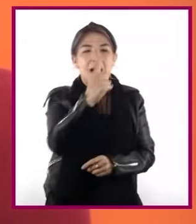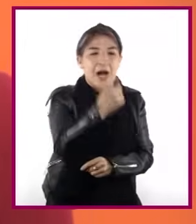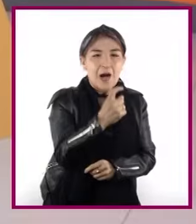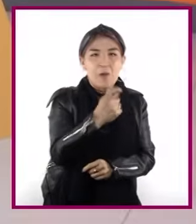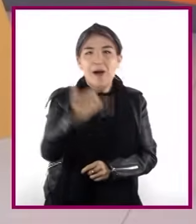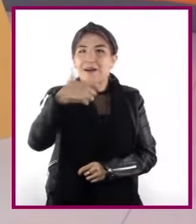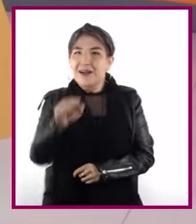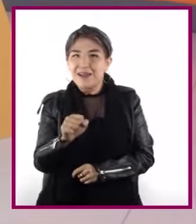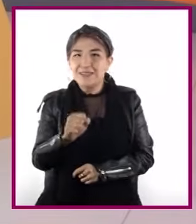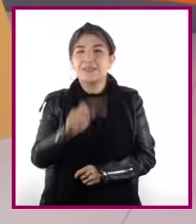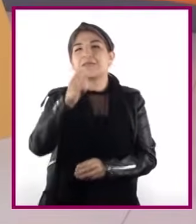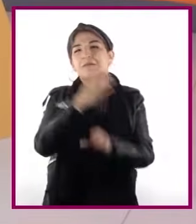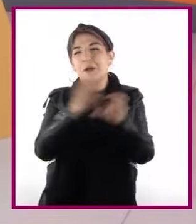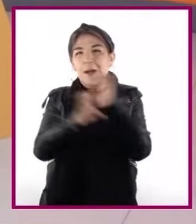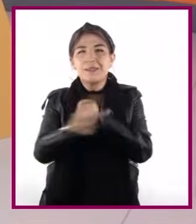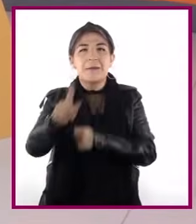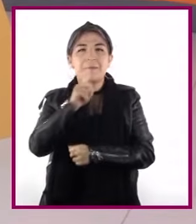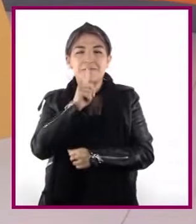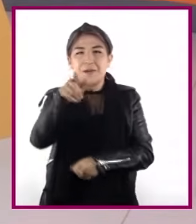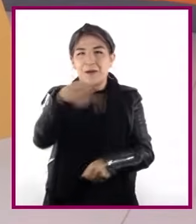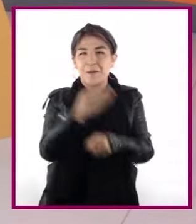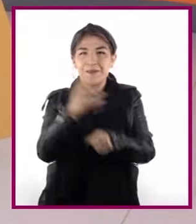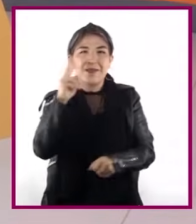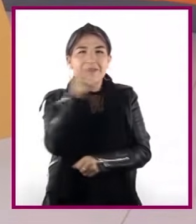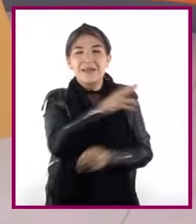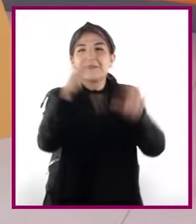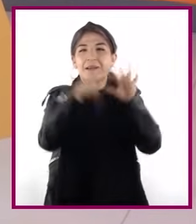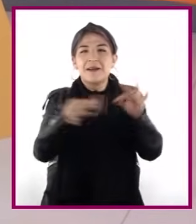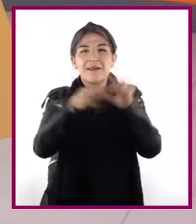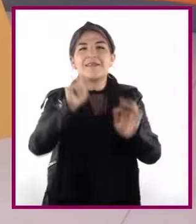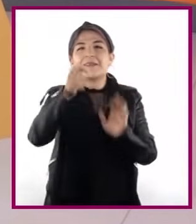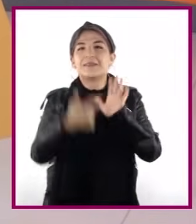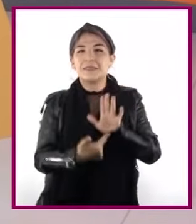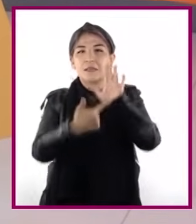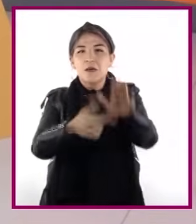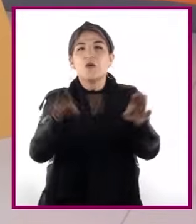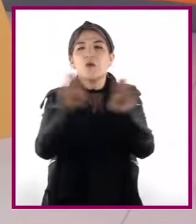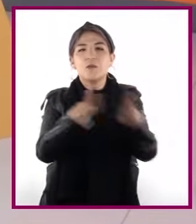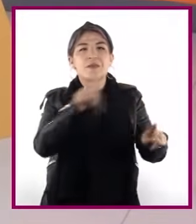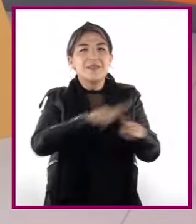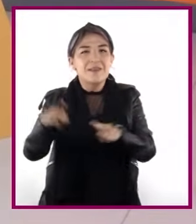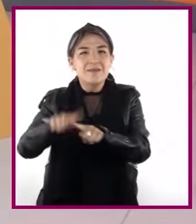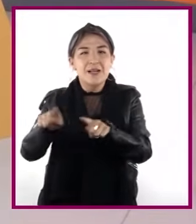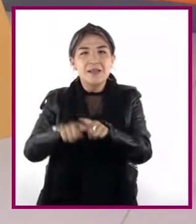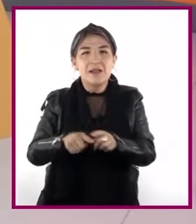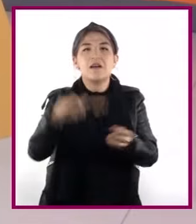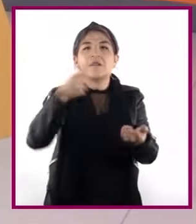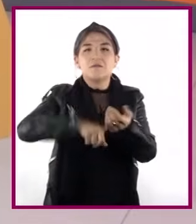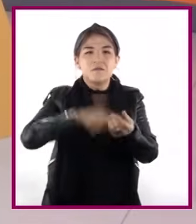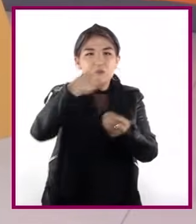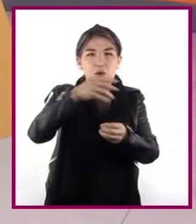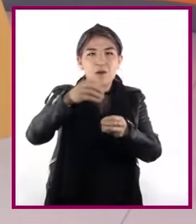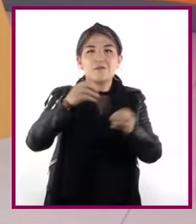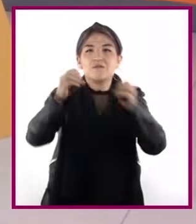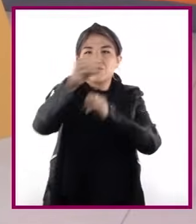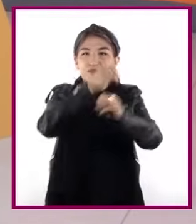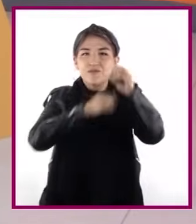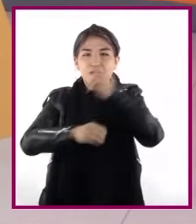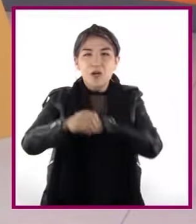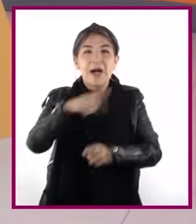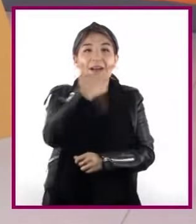agregación. Veamos la siguiente cápsula en la que se representa la organización de las partículas en los